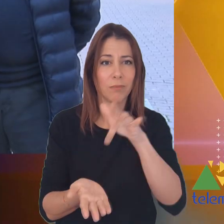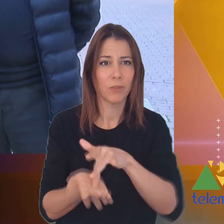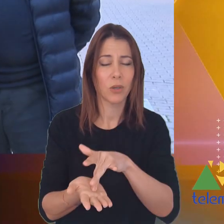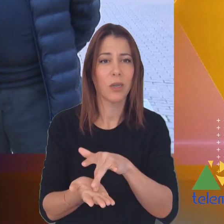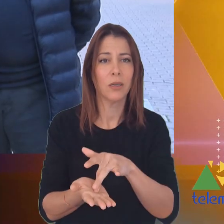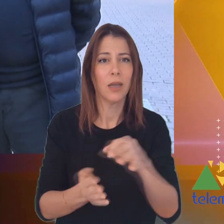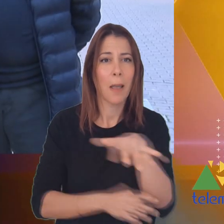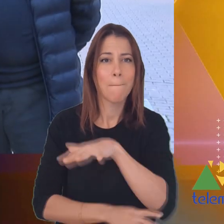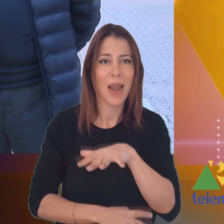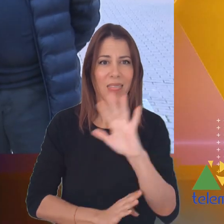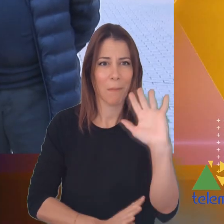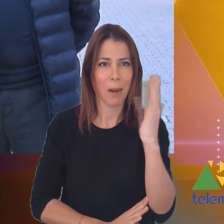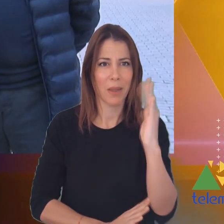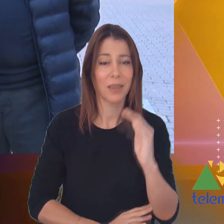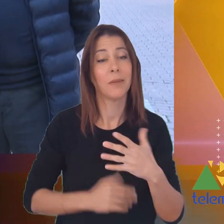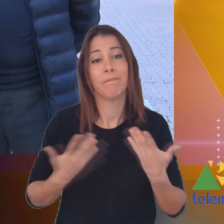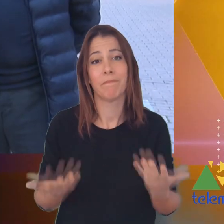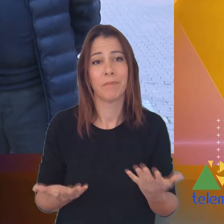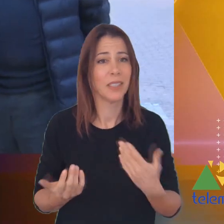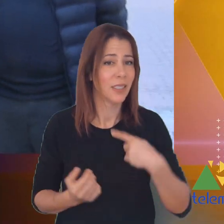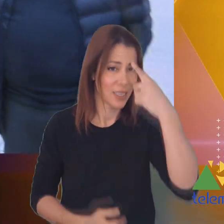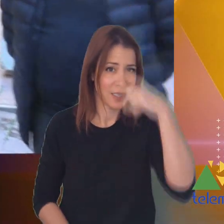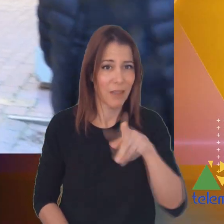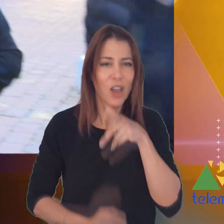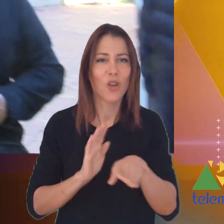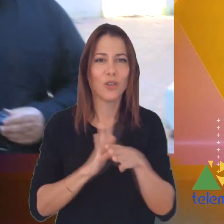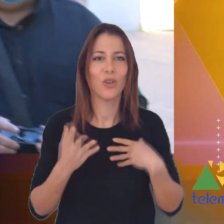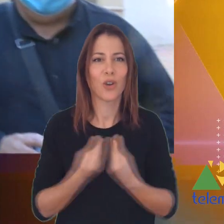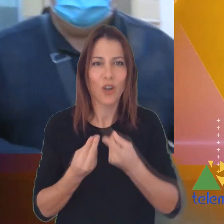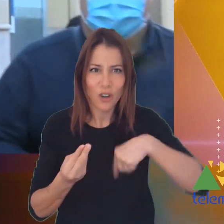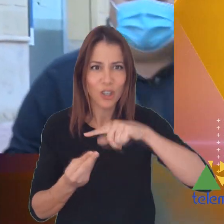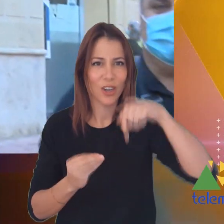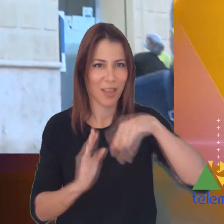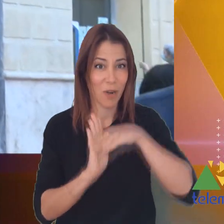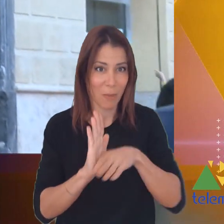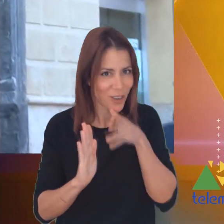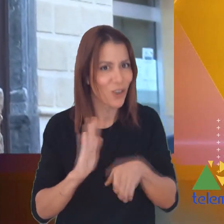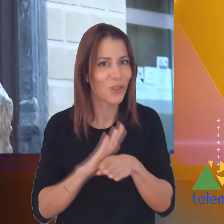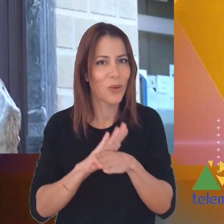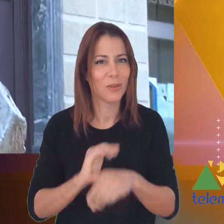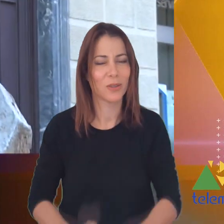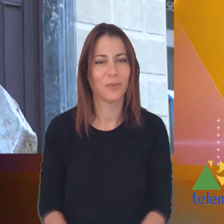hasta la Plaza de las Palmeras. Así que, ya saben, continúen con nosotros aquí en la Alquería. Seguimos.